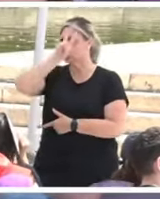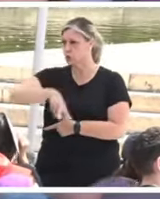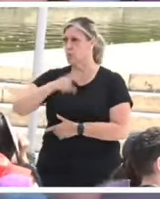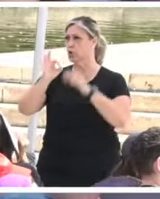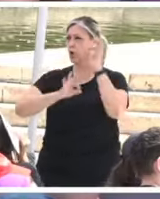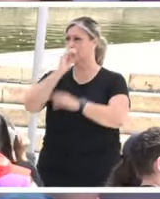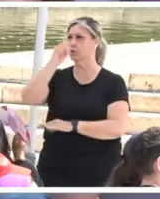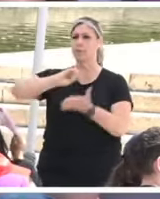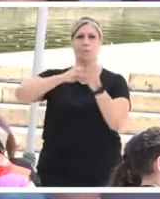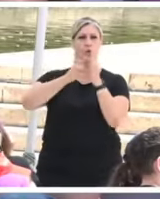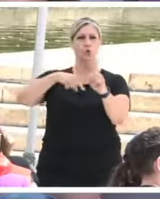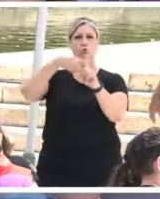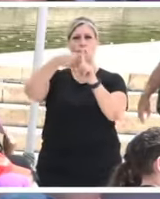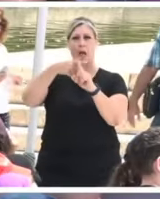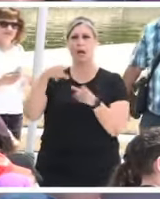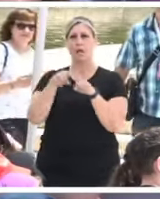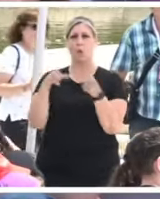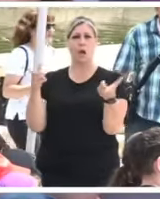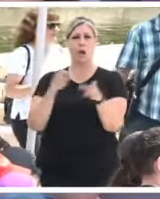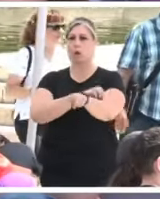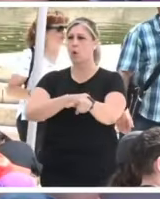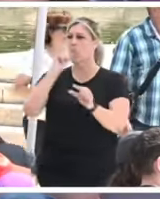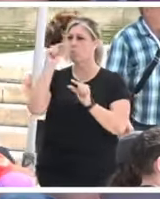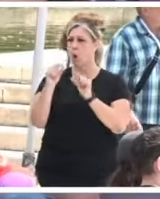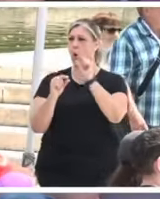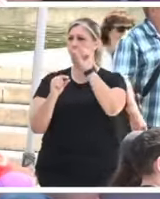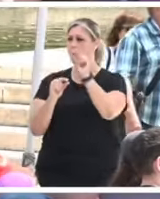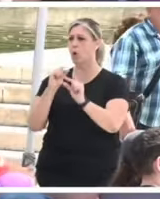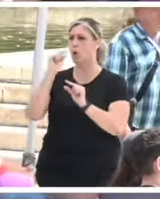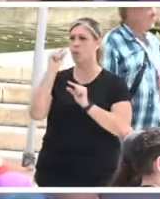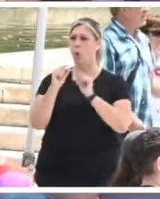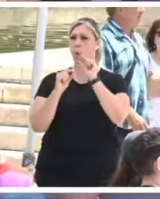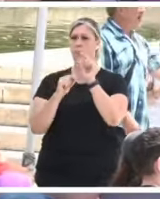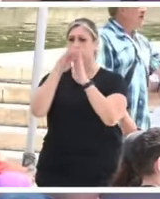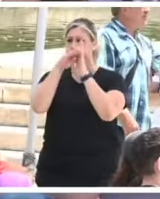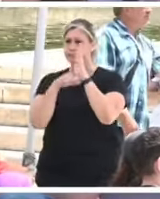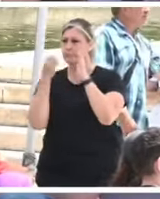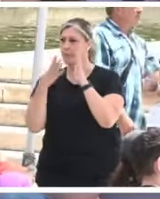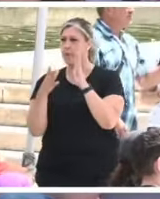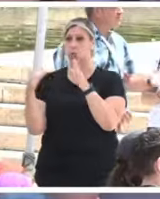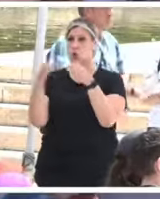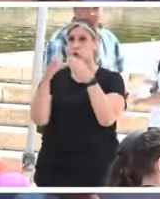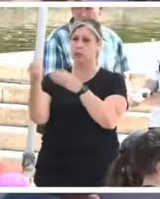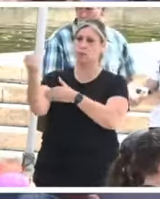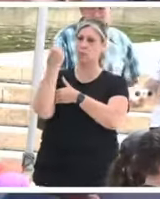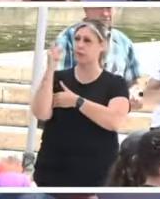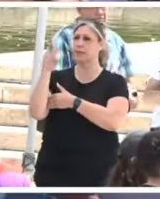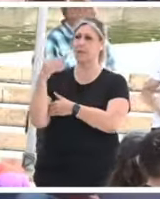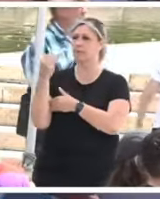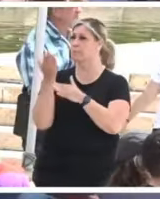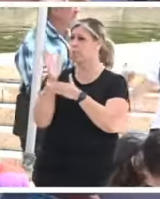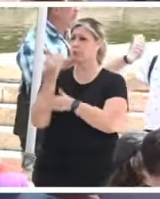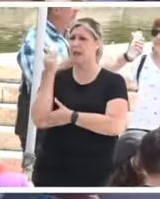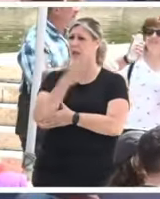organizaciones y el proyecto de Sumar. Un guiso de olla lenta con magníficos condimentos, aliento colectivo y las mejores de las